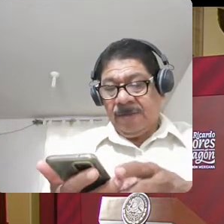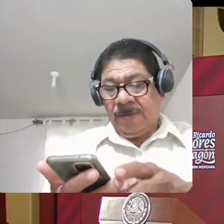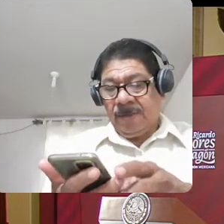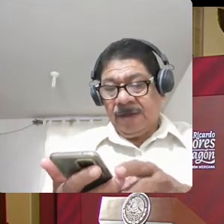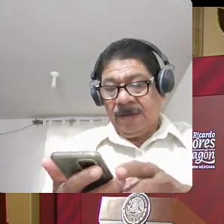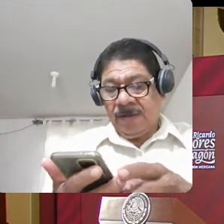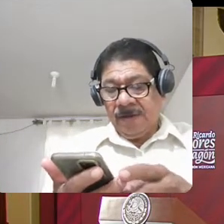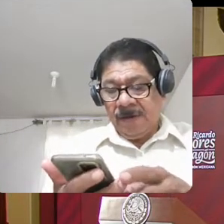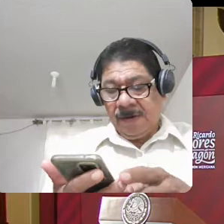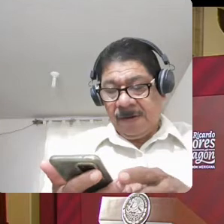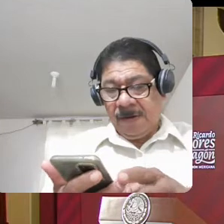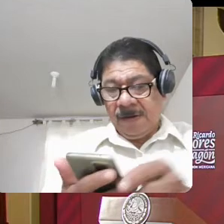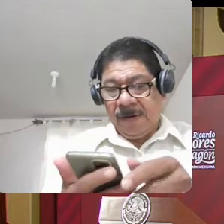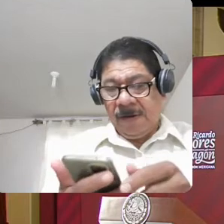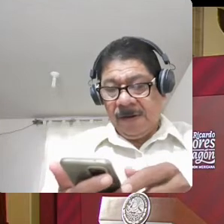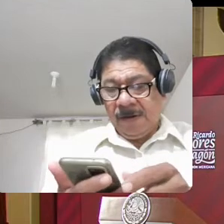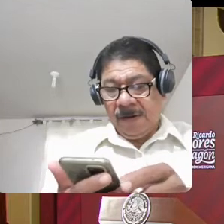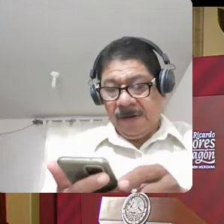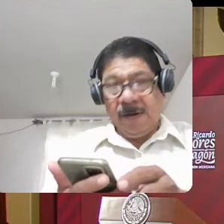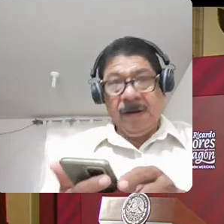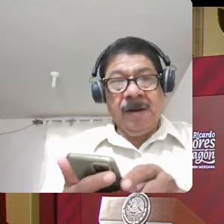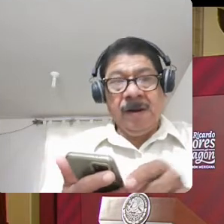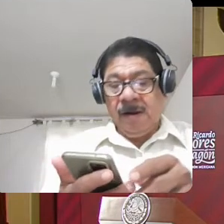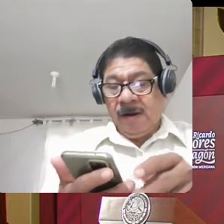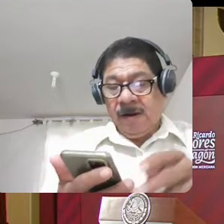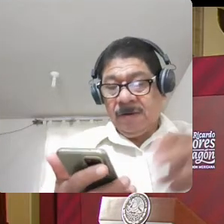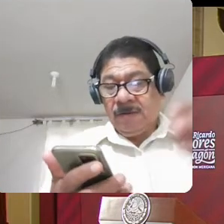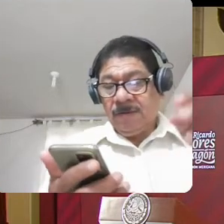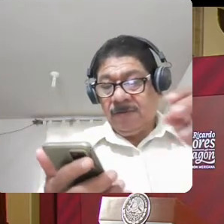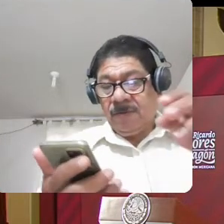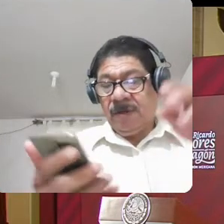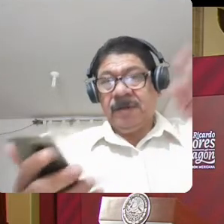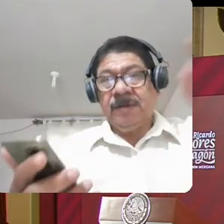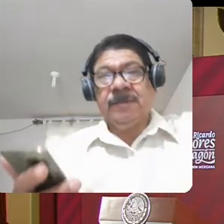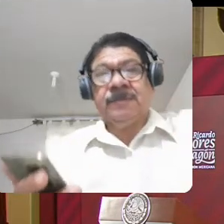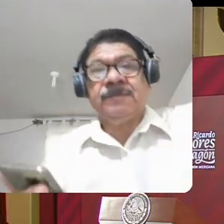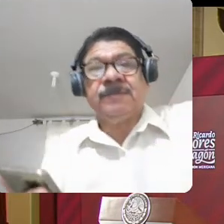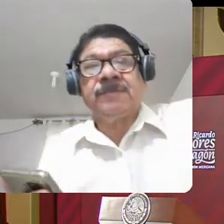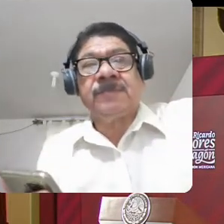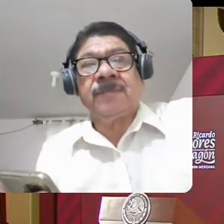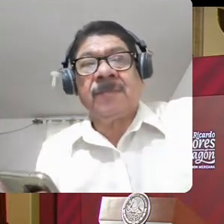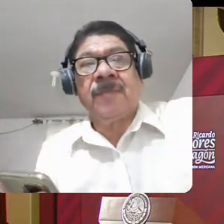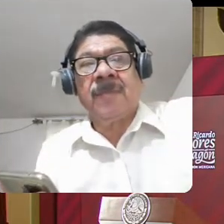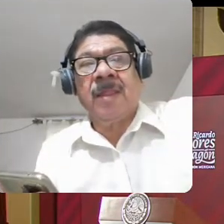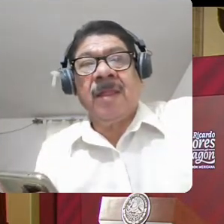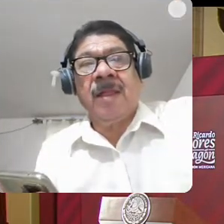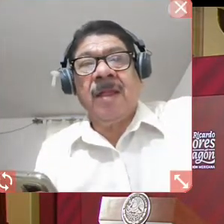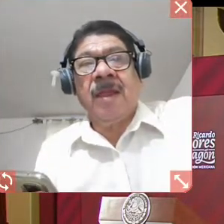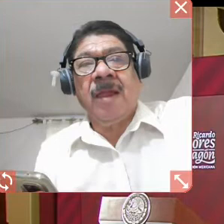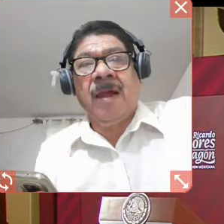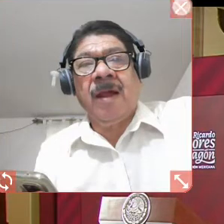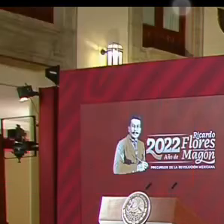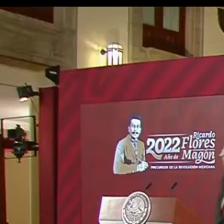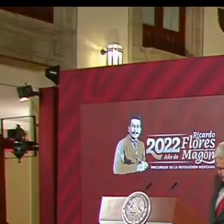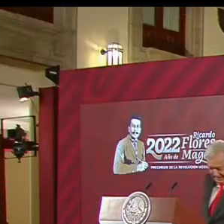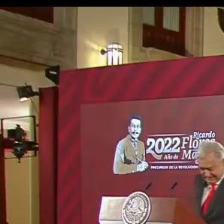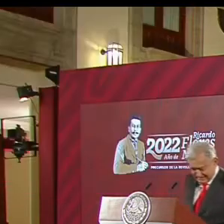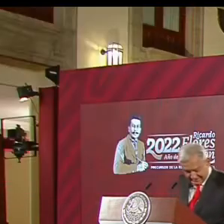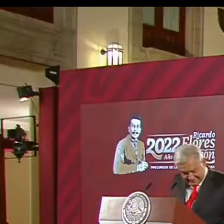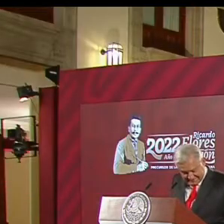Dice la reforma, ¿no? Buenos días. Bueno, Ánimo.